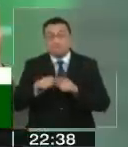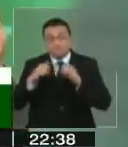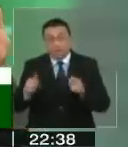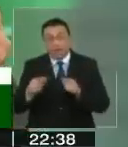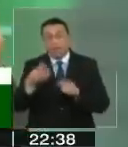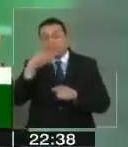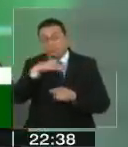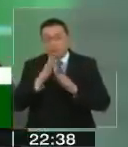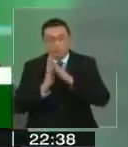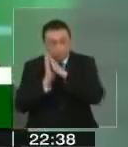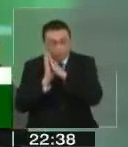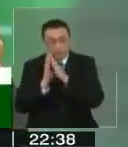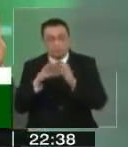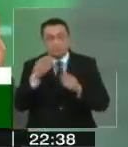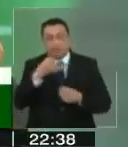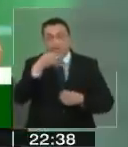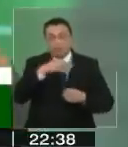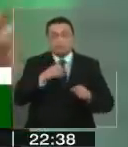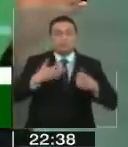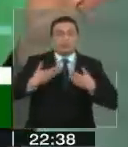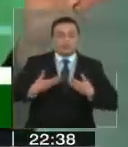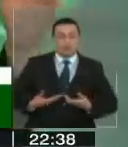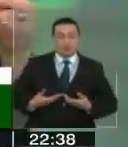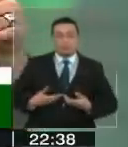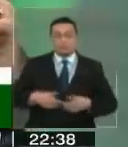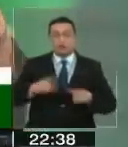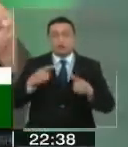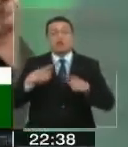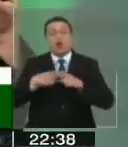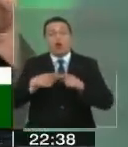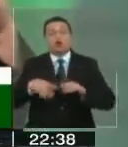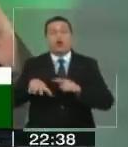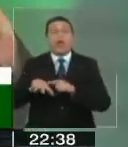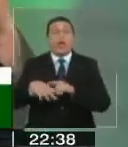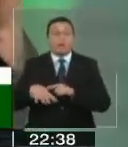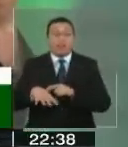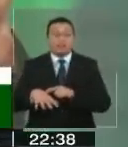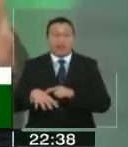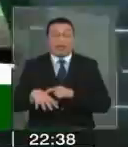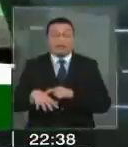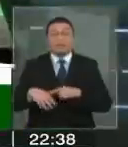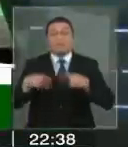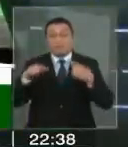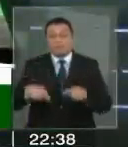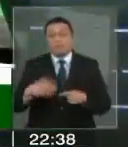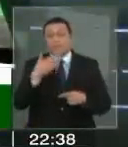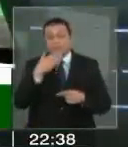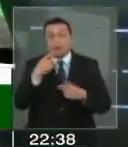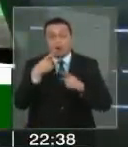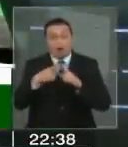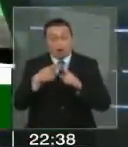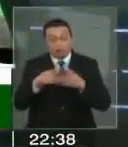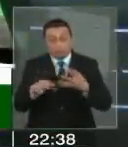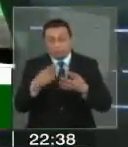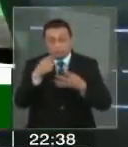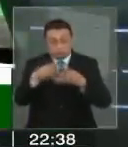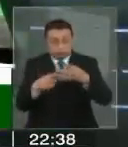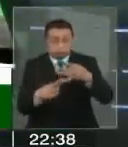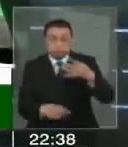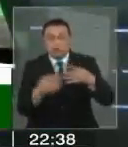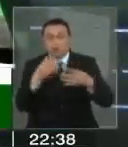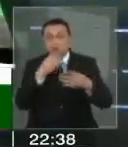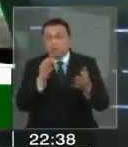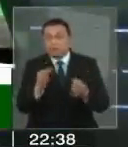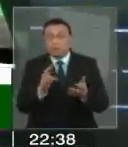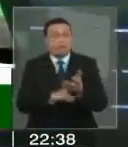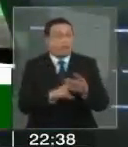para dormir, para manejar conducta y los restos de epilepsia, porque las terapias de ellos, no, como son refractarias, no logramos monoterapia, ¿no es cierto,